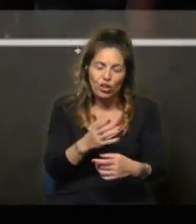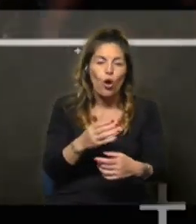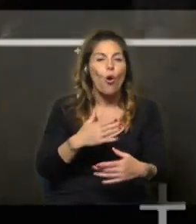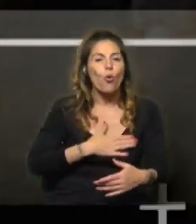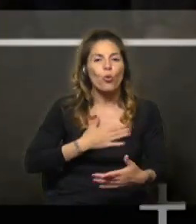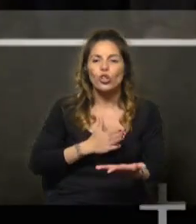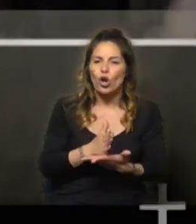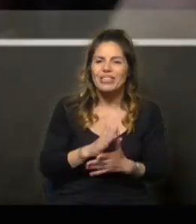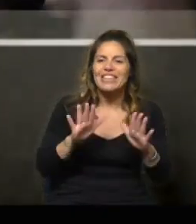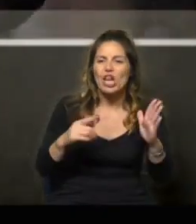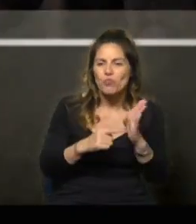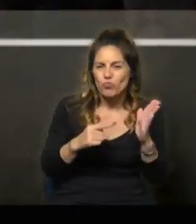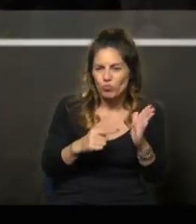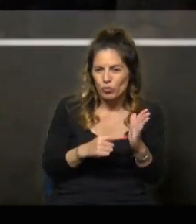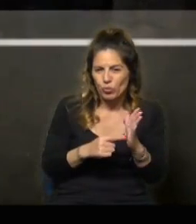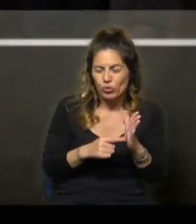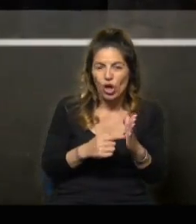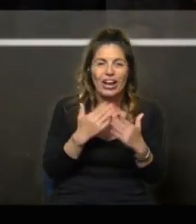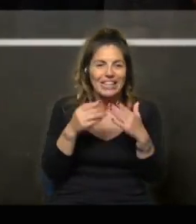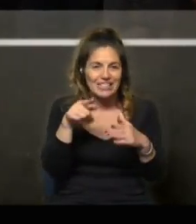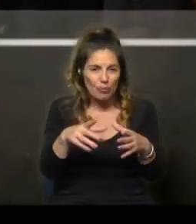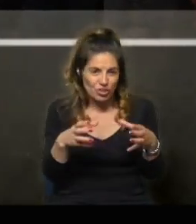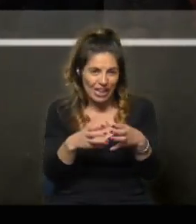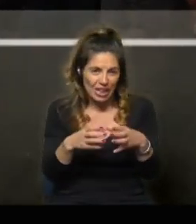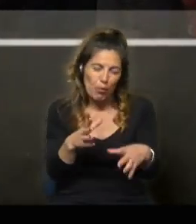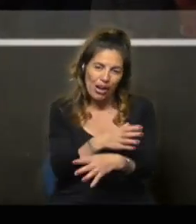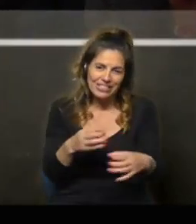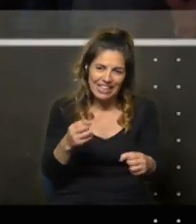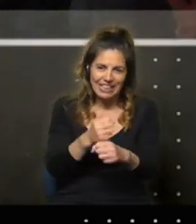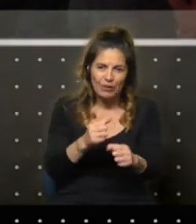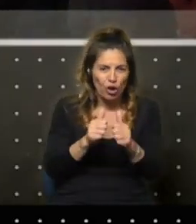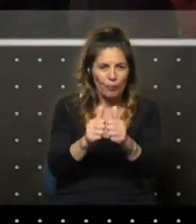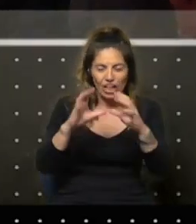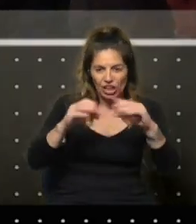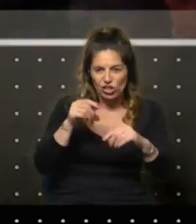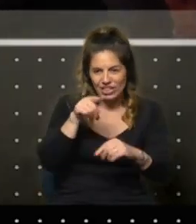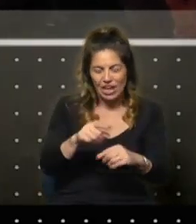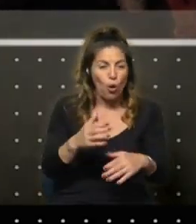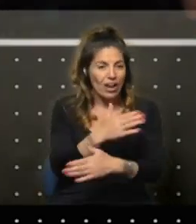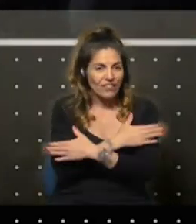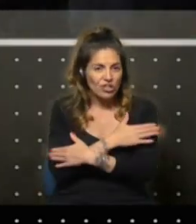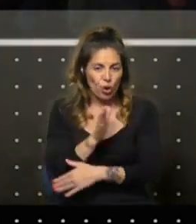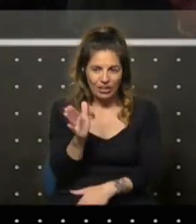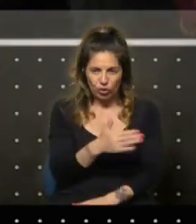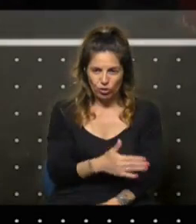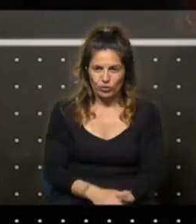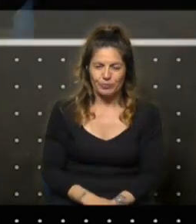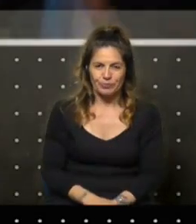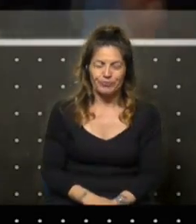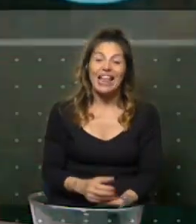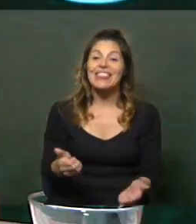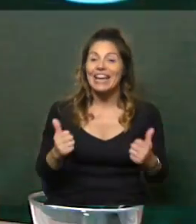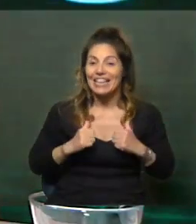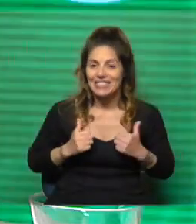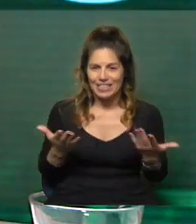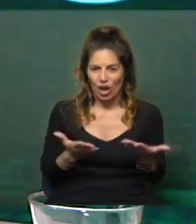siempre Muchísimas gracias a vos y al equipo por tan excelente Laure por acompañarnos esta noche desde allá un abrazo a todos descansen